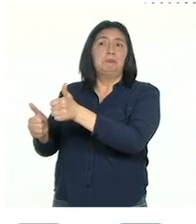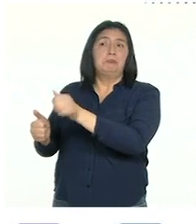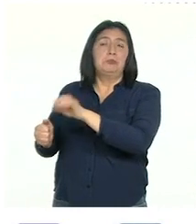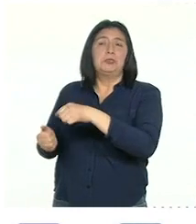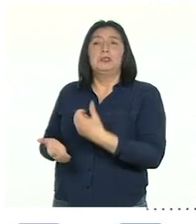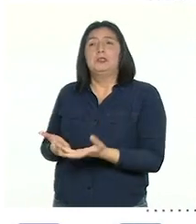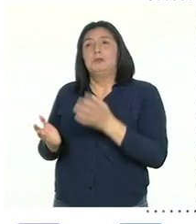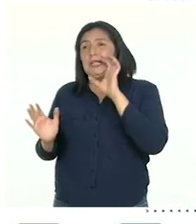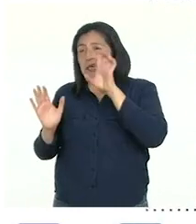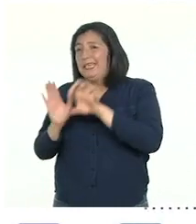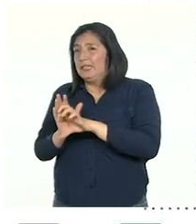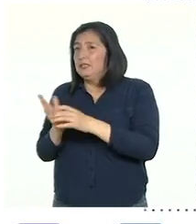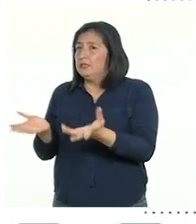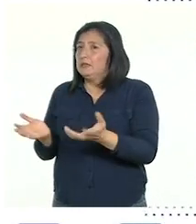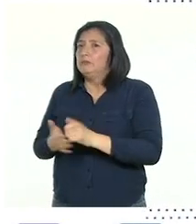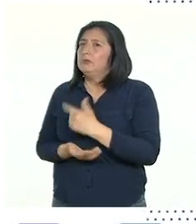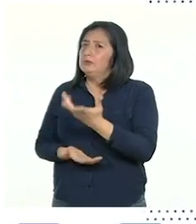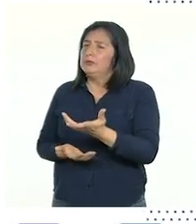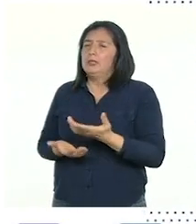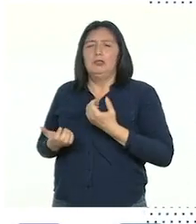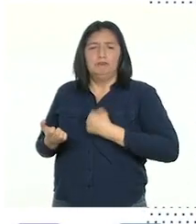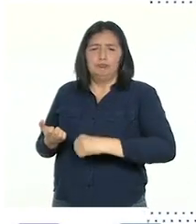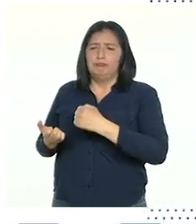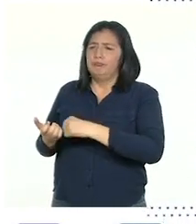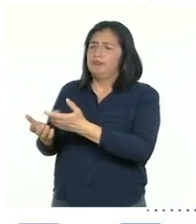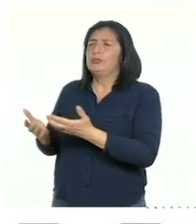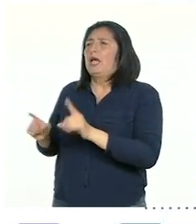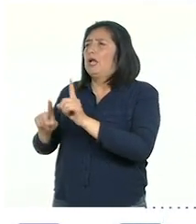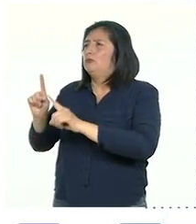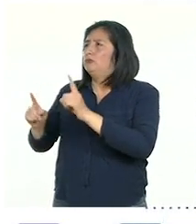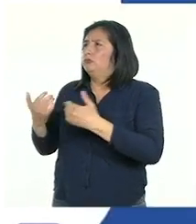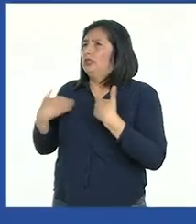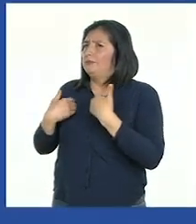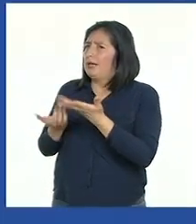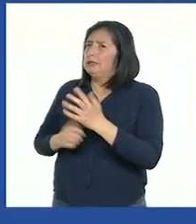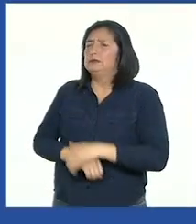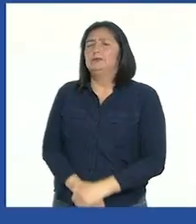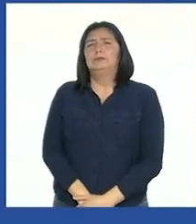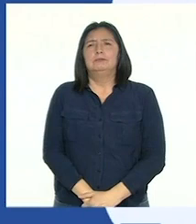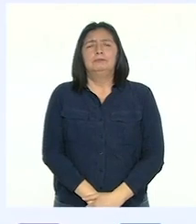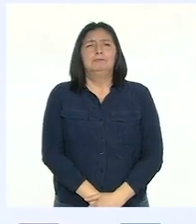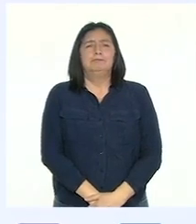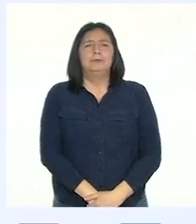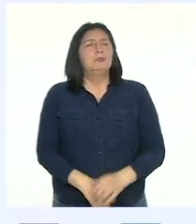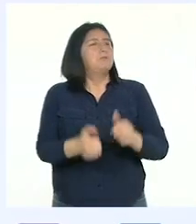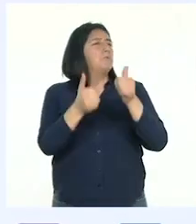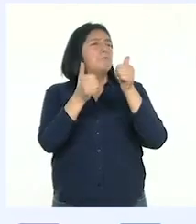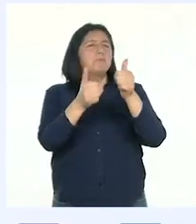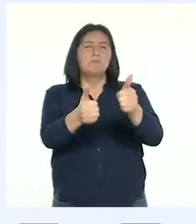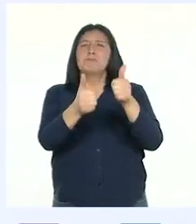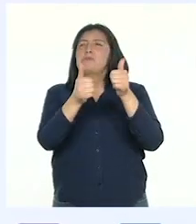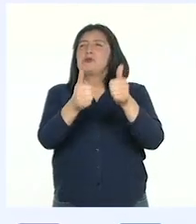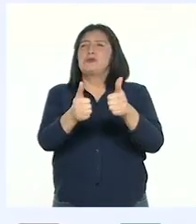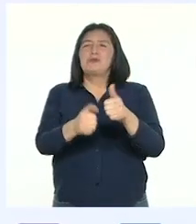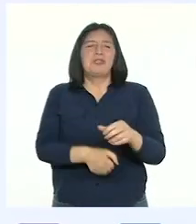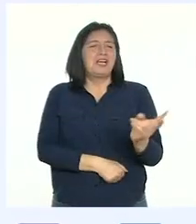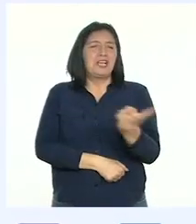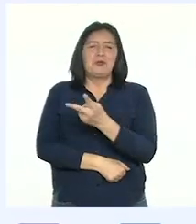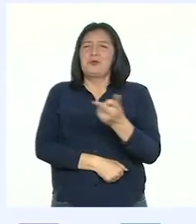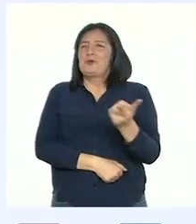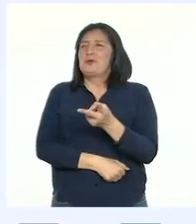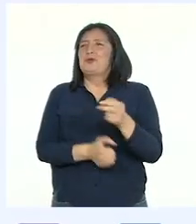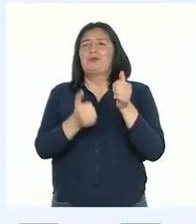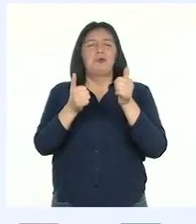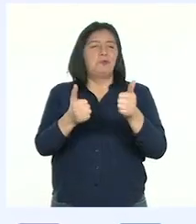válida como por ejemplo el caso de la reproducción de algunos animales. Muy bien, Álvaro y